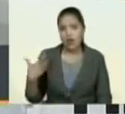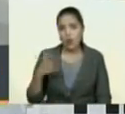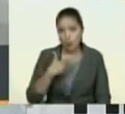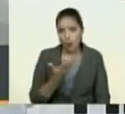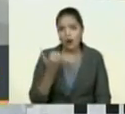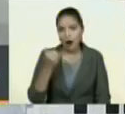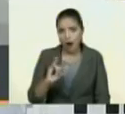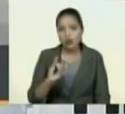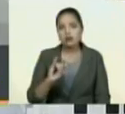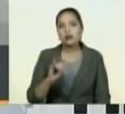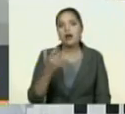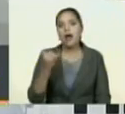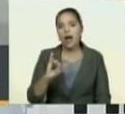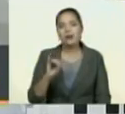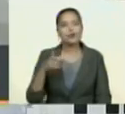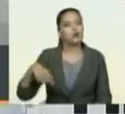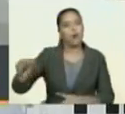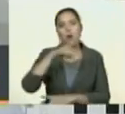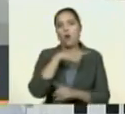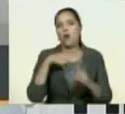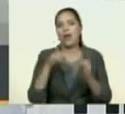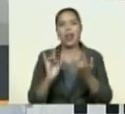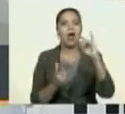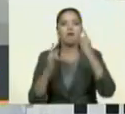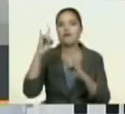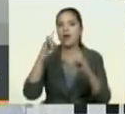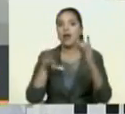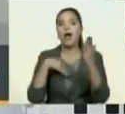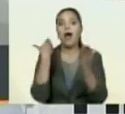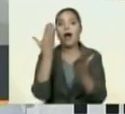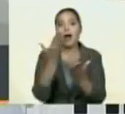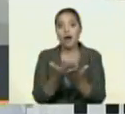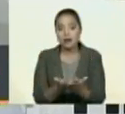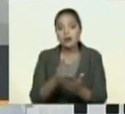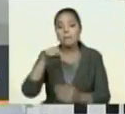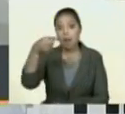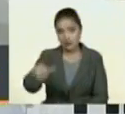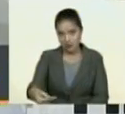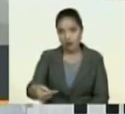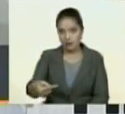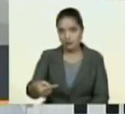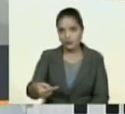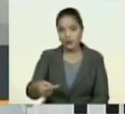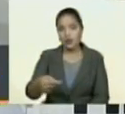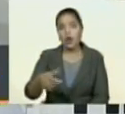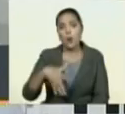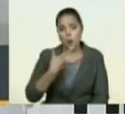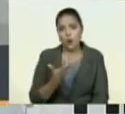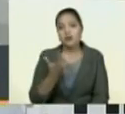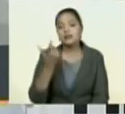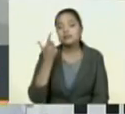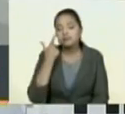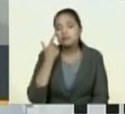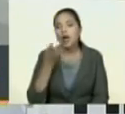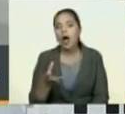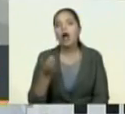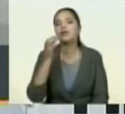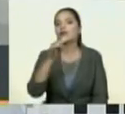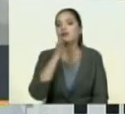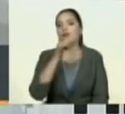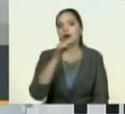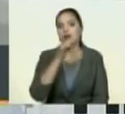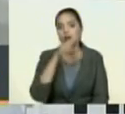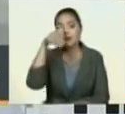y tengan. Tenemos las ferias también desplegadas hasta el día de mañana, de manera tal que se informen para